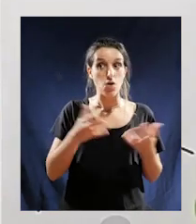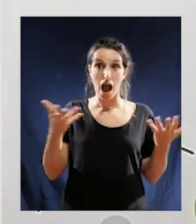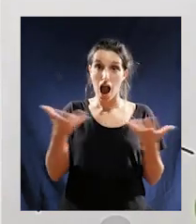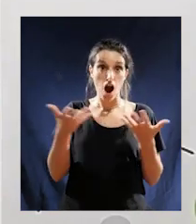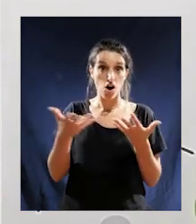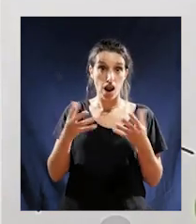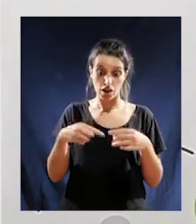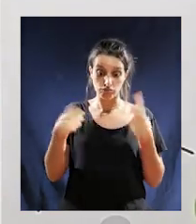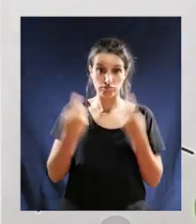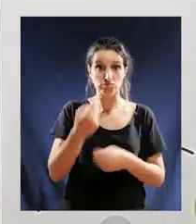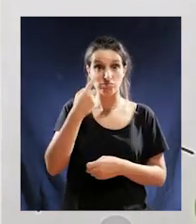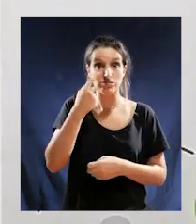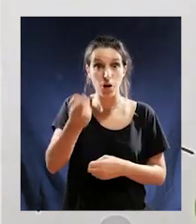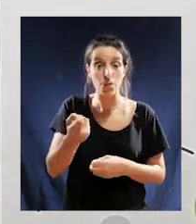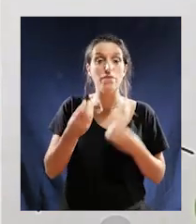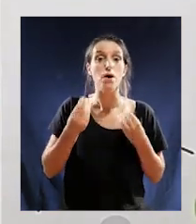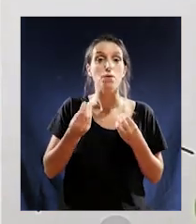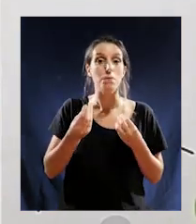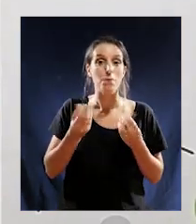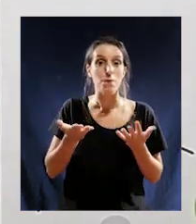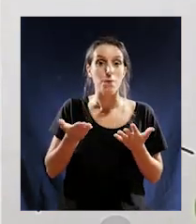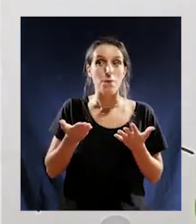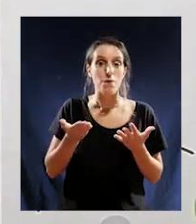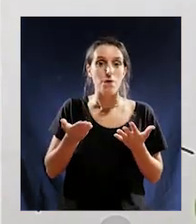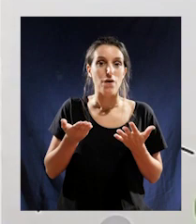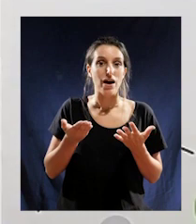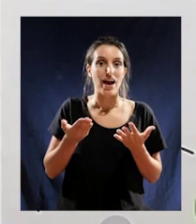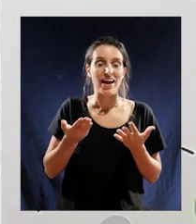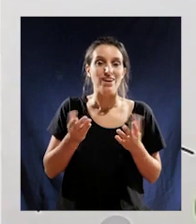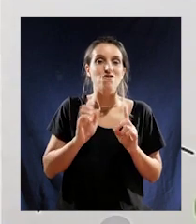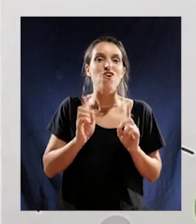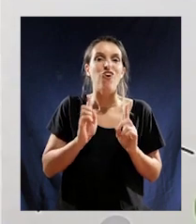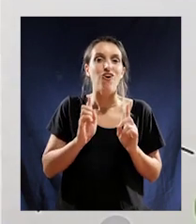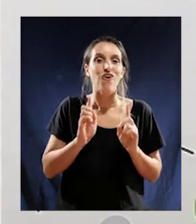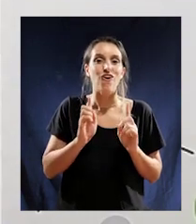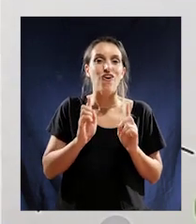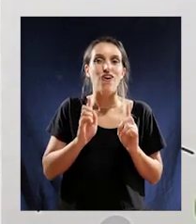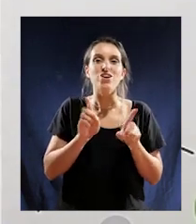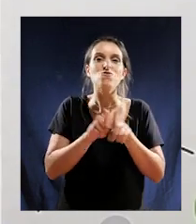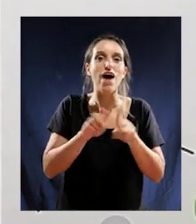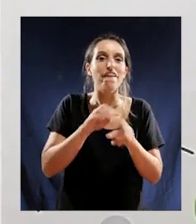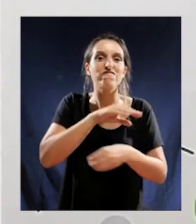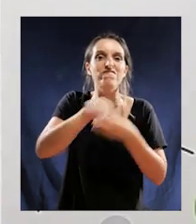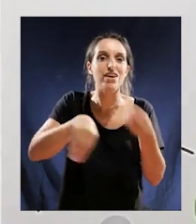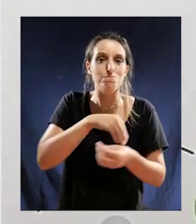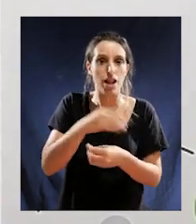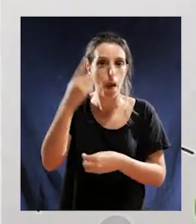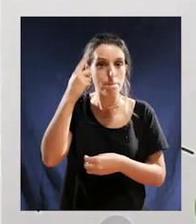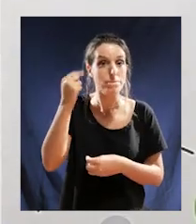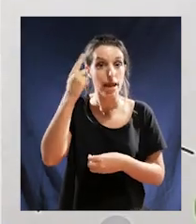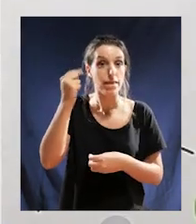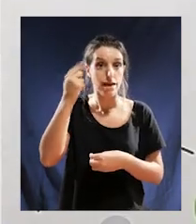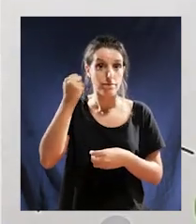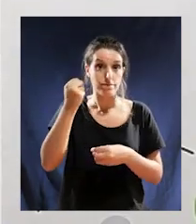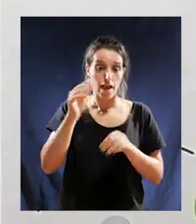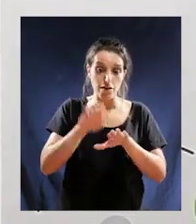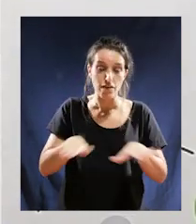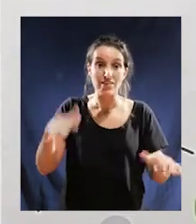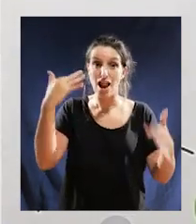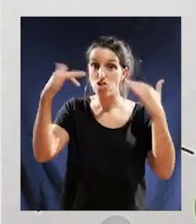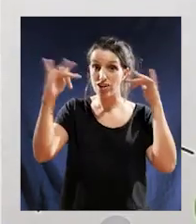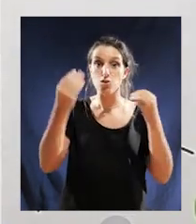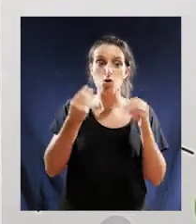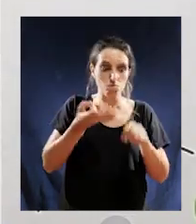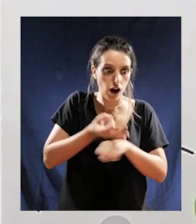estar privados de lo que no es familiar en la experiencia infantil y en experiencia adolescente y ahora podemos constatar